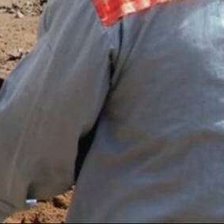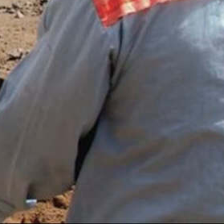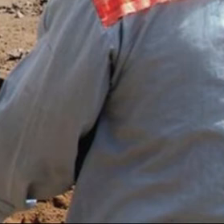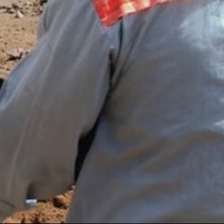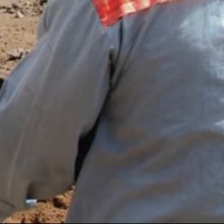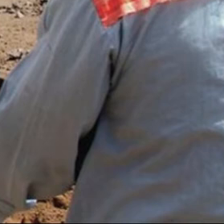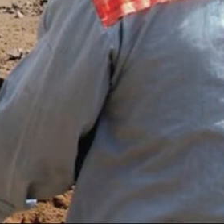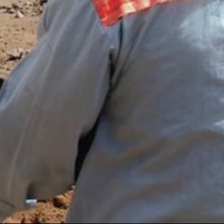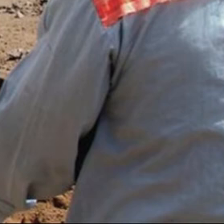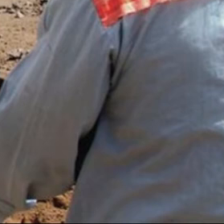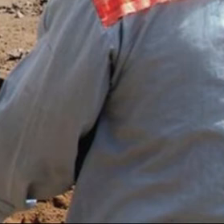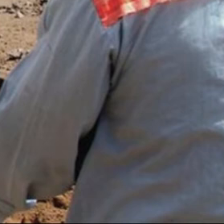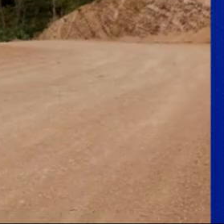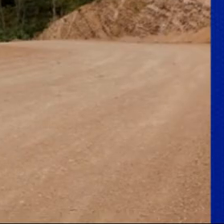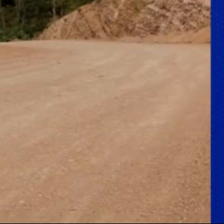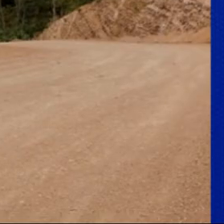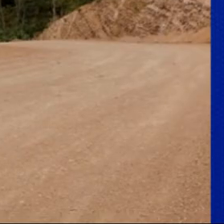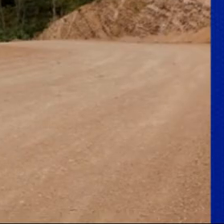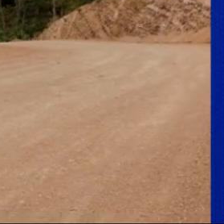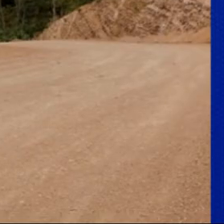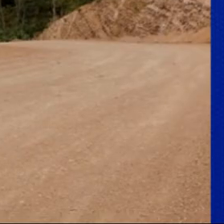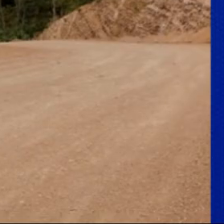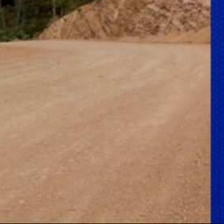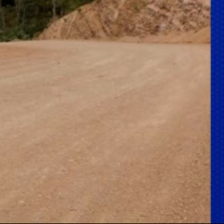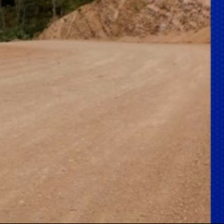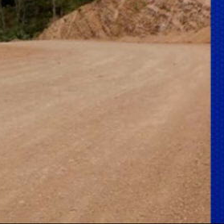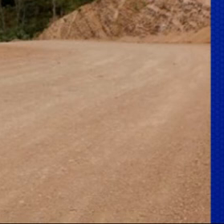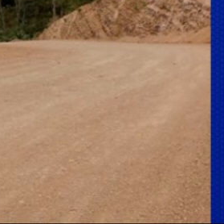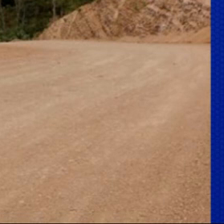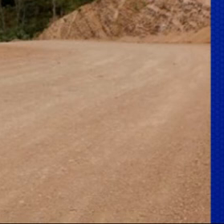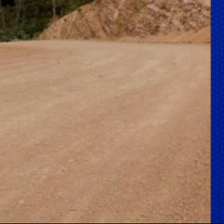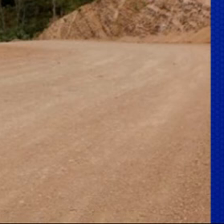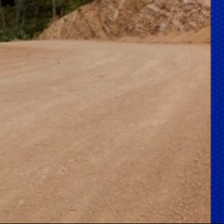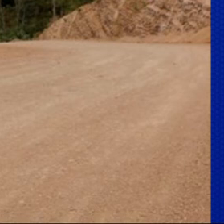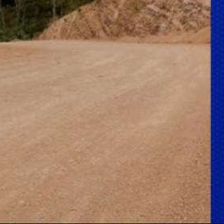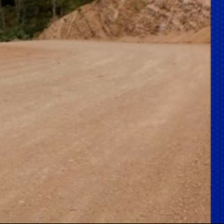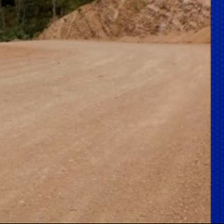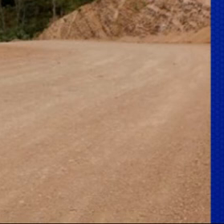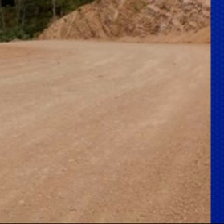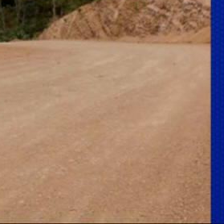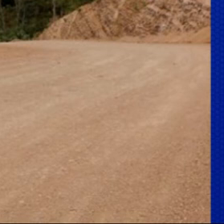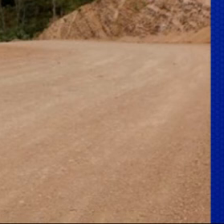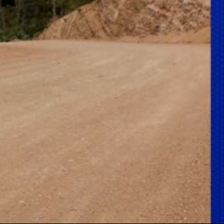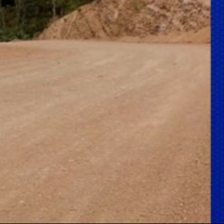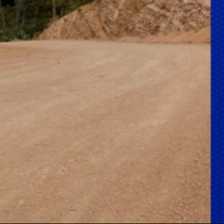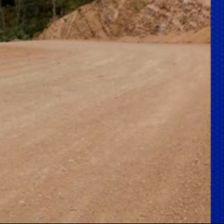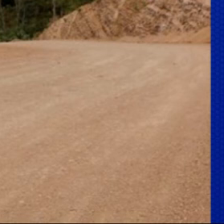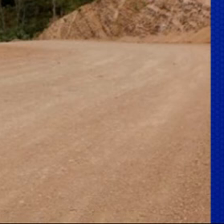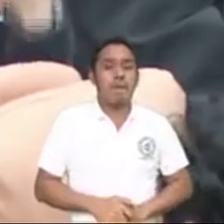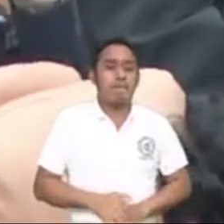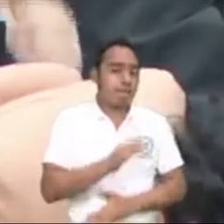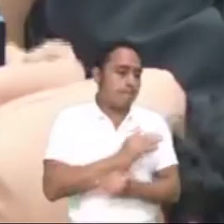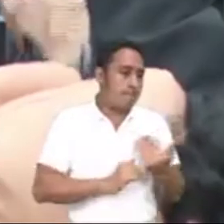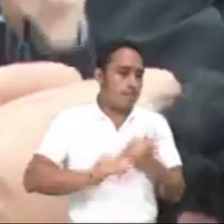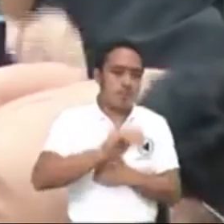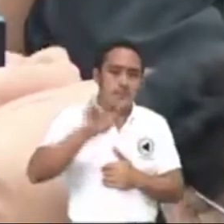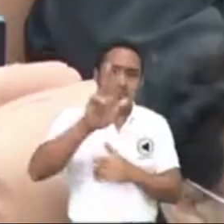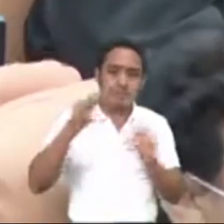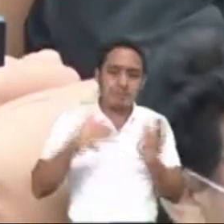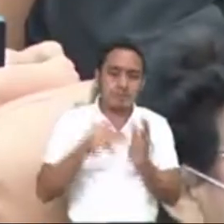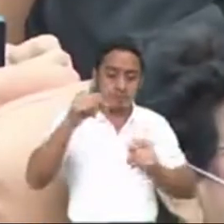5.000 kilómetros, además del constante mantenimiento y reparación de las vías. O sea, más de